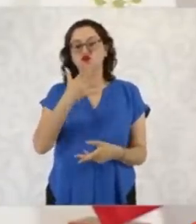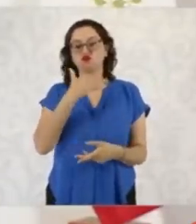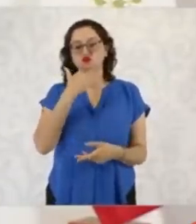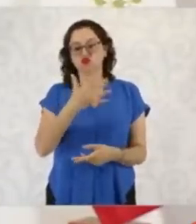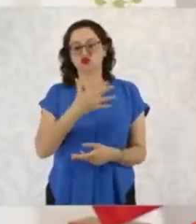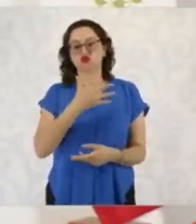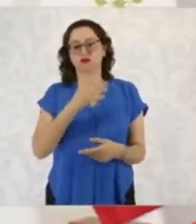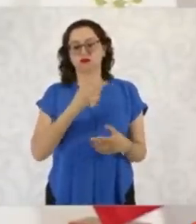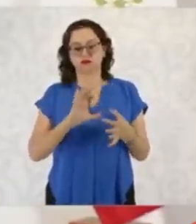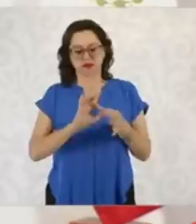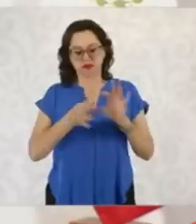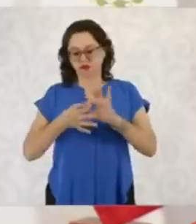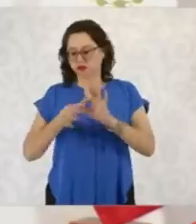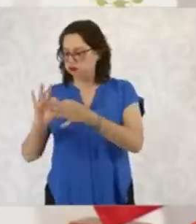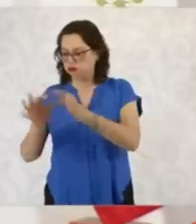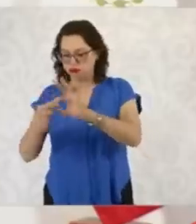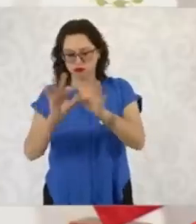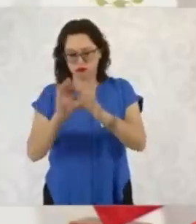García Luna.